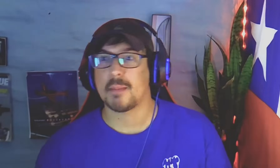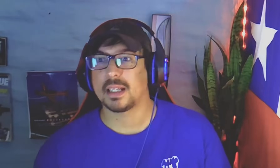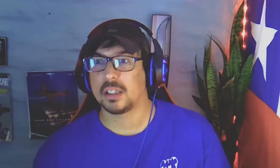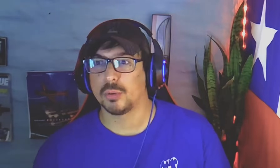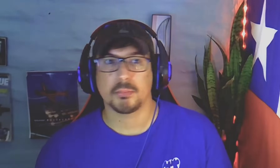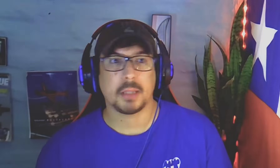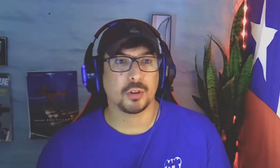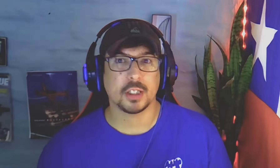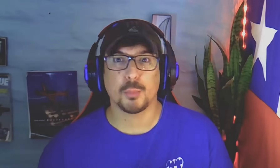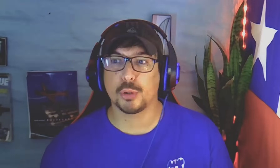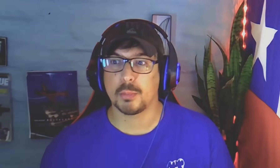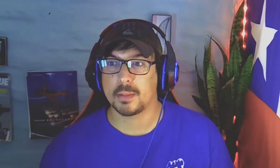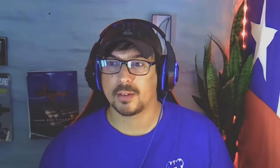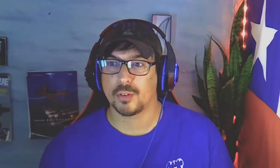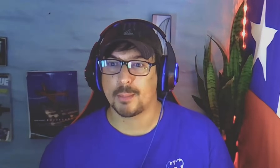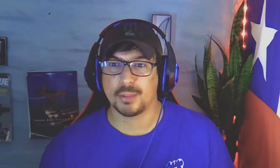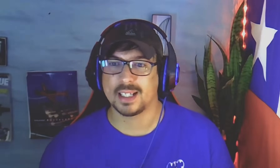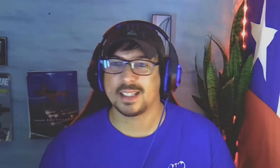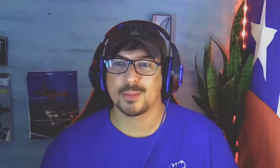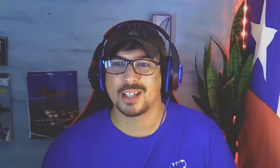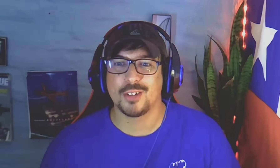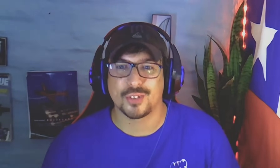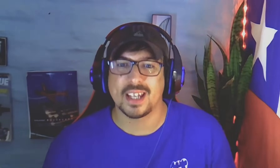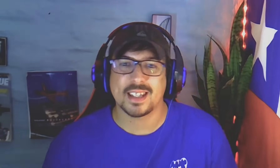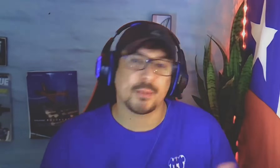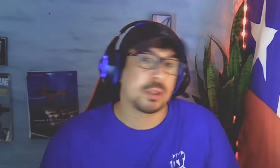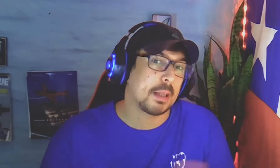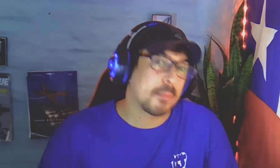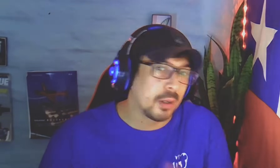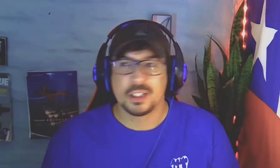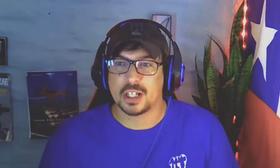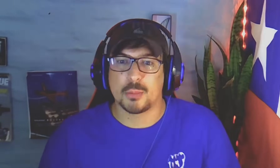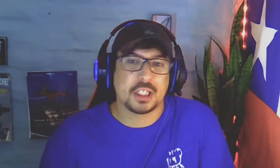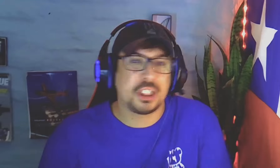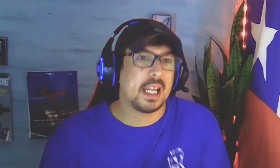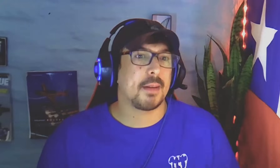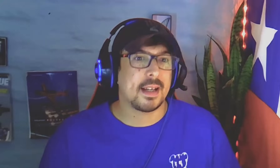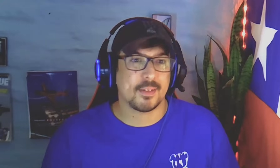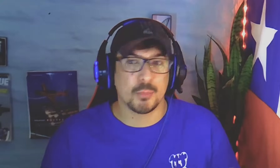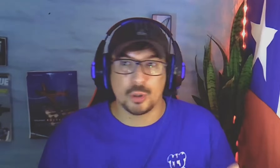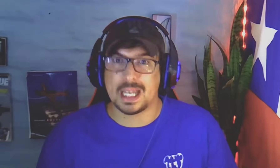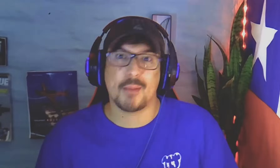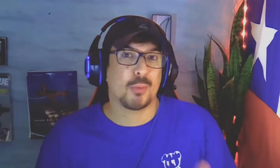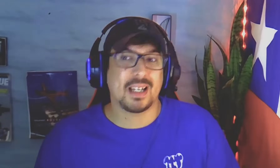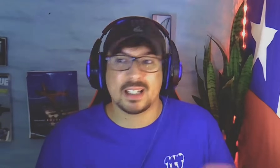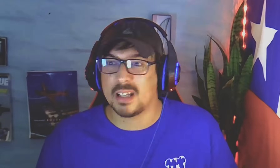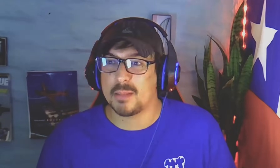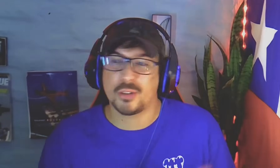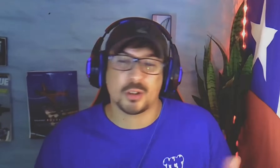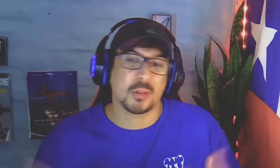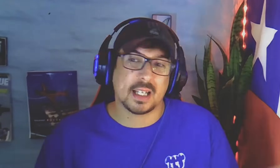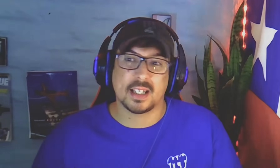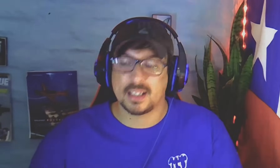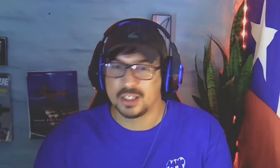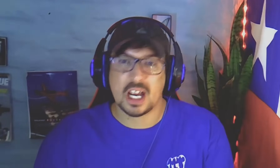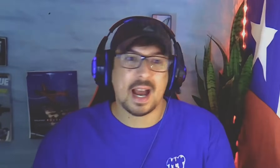ver la magnitud. Me encontré con puros memes, o sea, pura gente burlándose de que, bueno, tembló. Ya como que Chile es muy habitual que tiemble, entonces